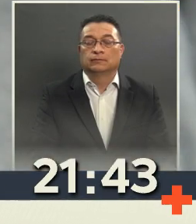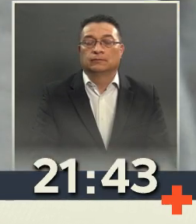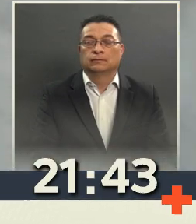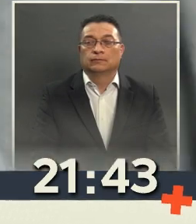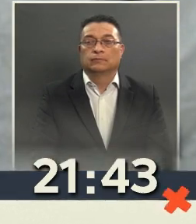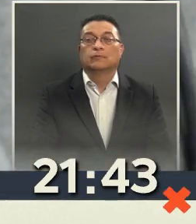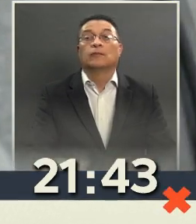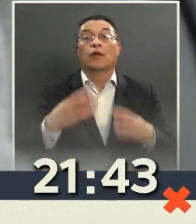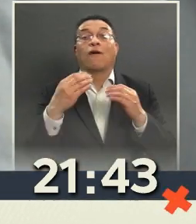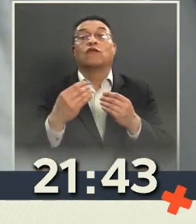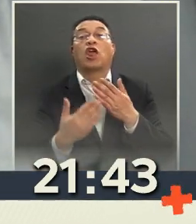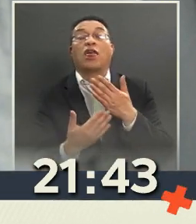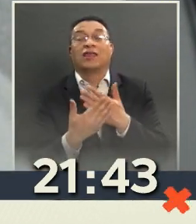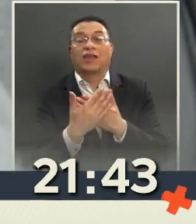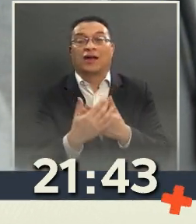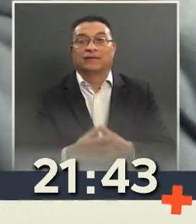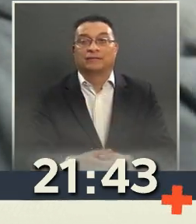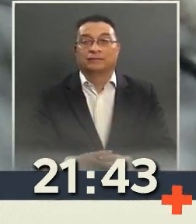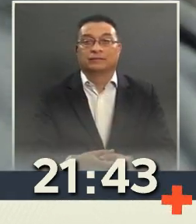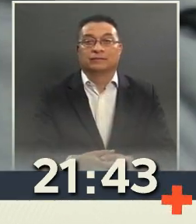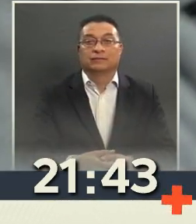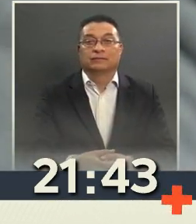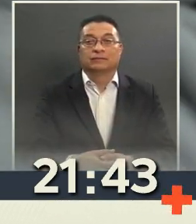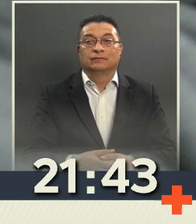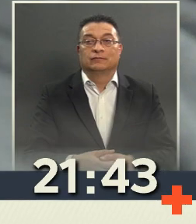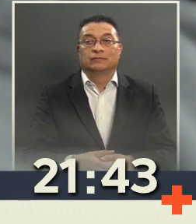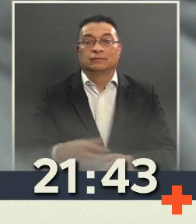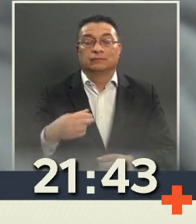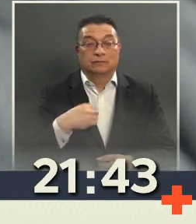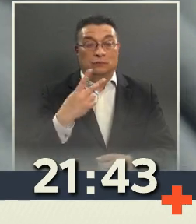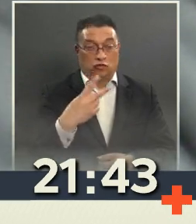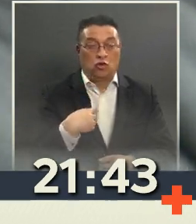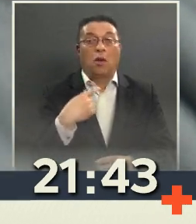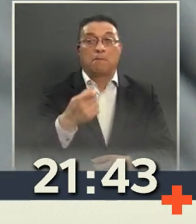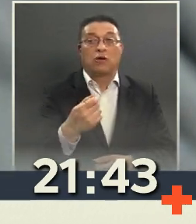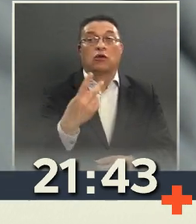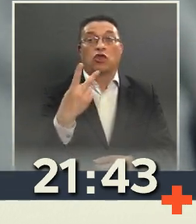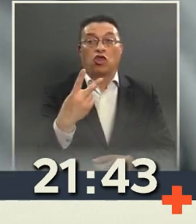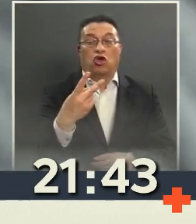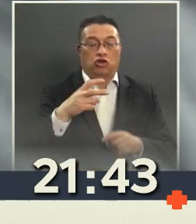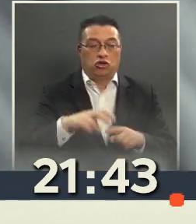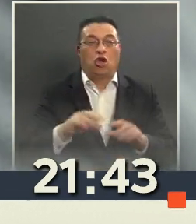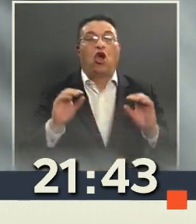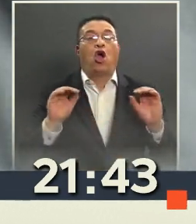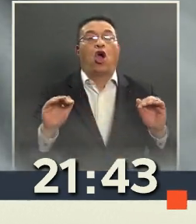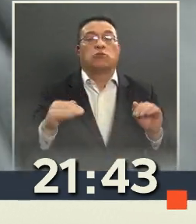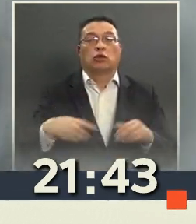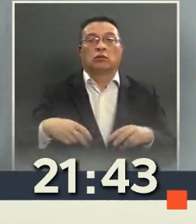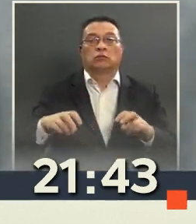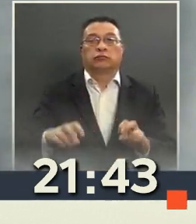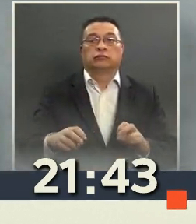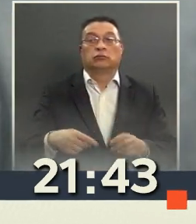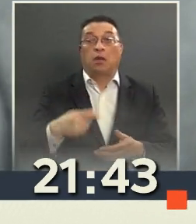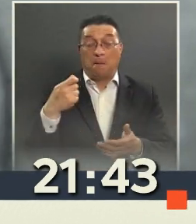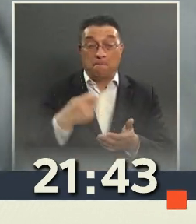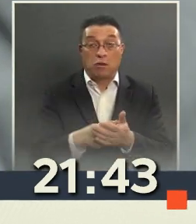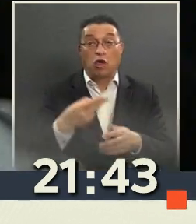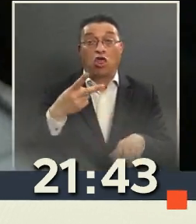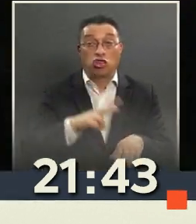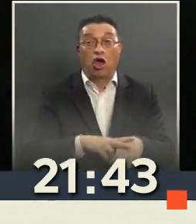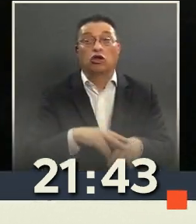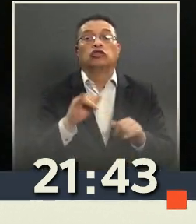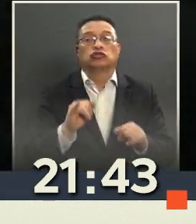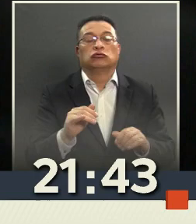Buenos días. Hola, buenos días, señor. Yo le pago dos para ir cómodo. Bueno. Ahí paga vos. Sí, para ir